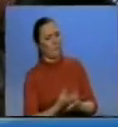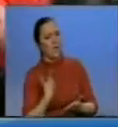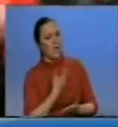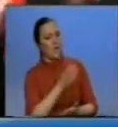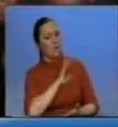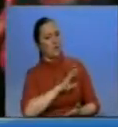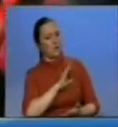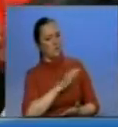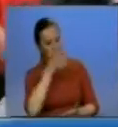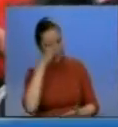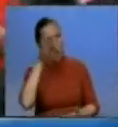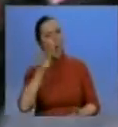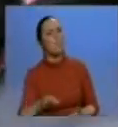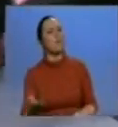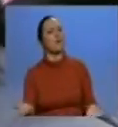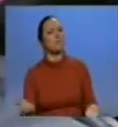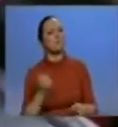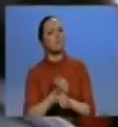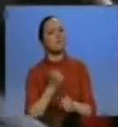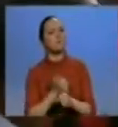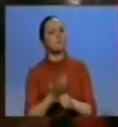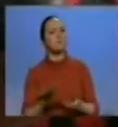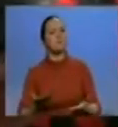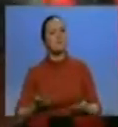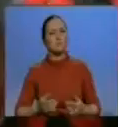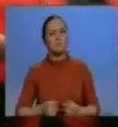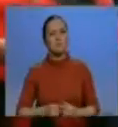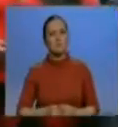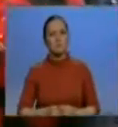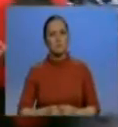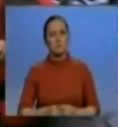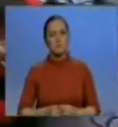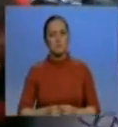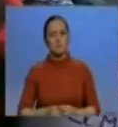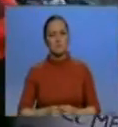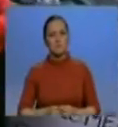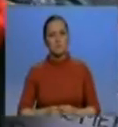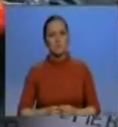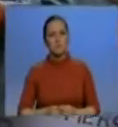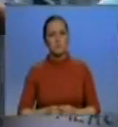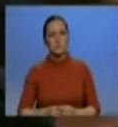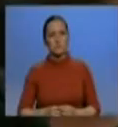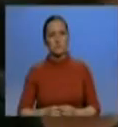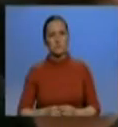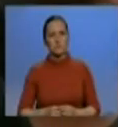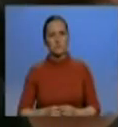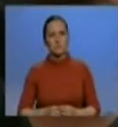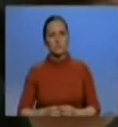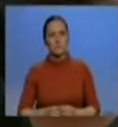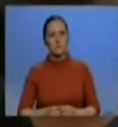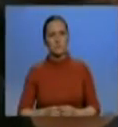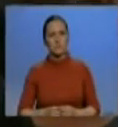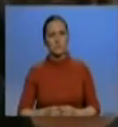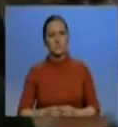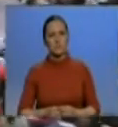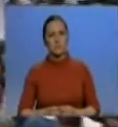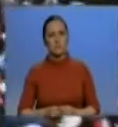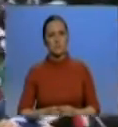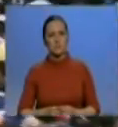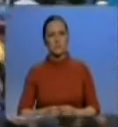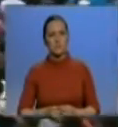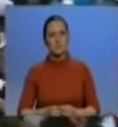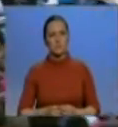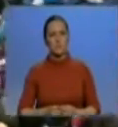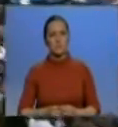trabajo. ¡Rodas, escucha! ¡Vamos, ambulantes! Diana Jácome, Gama Noticias.